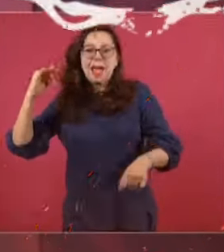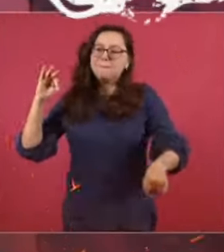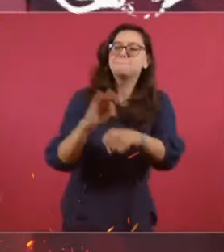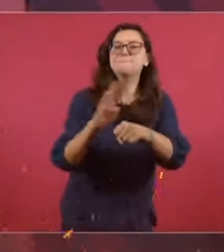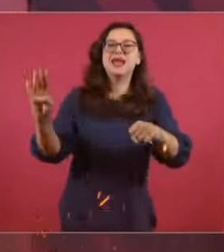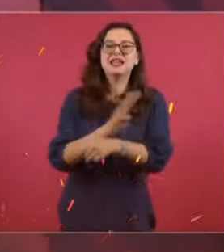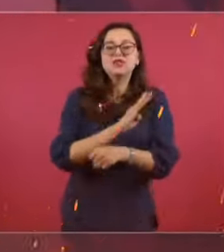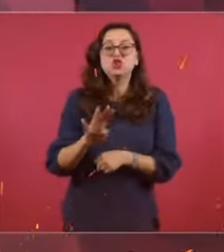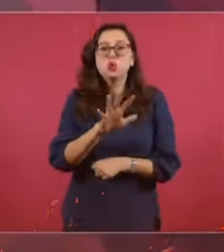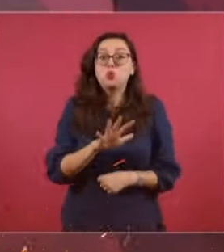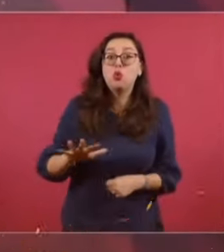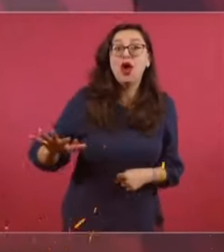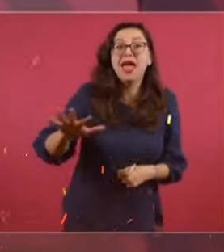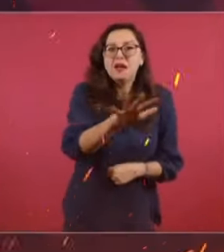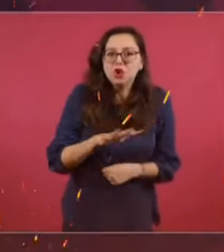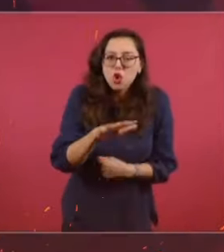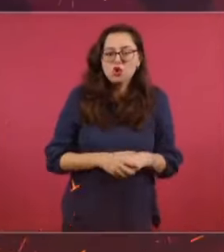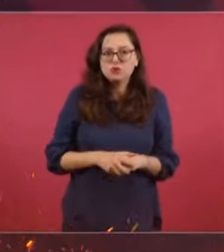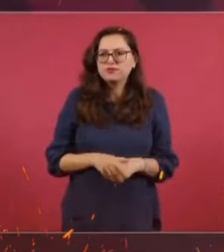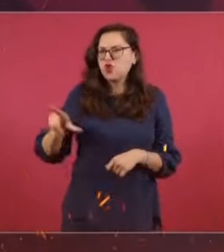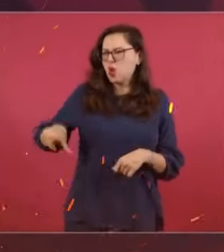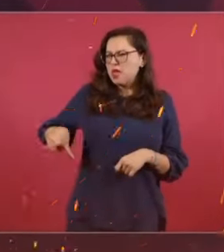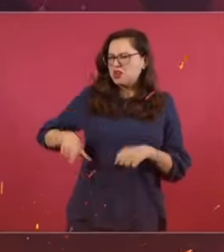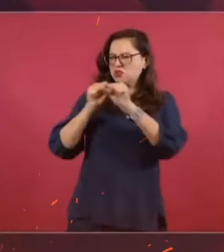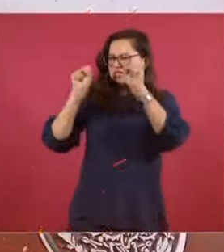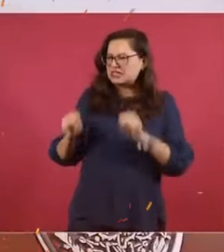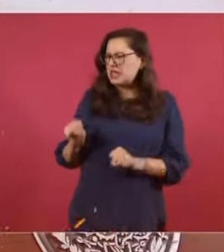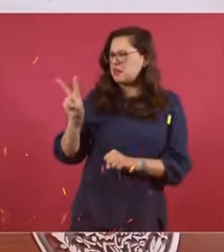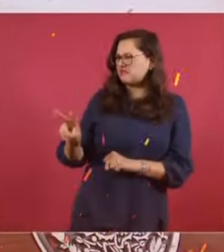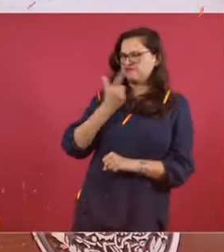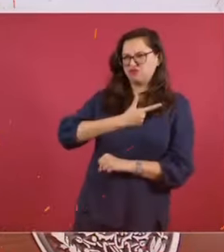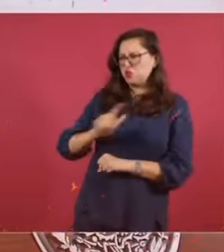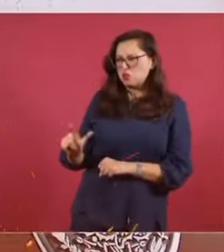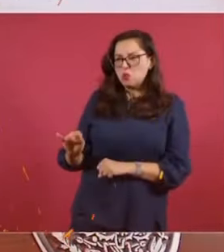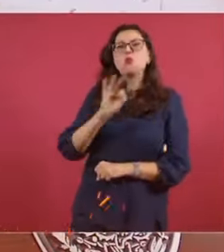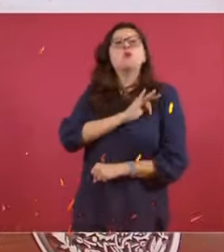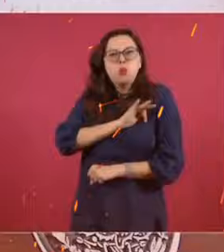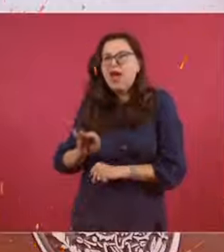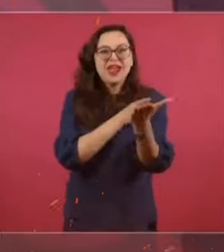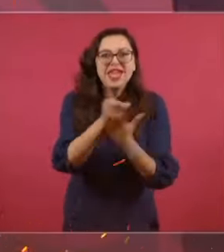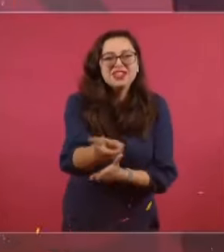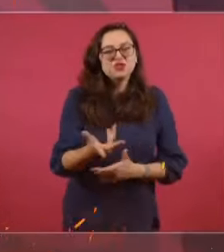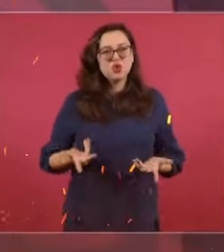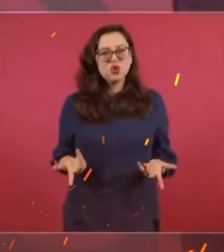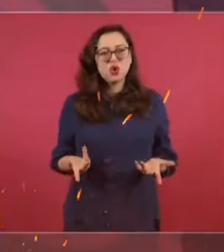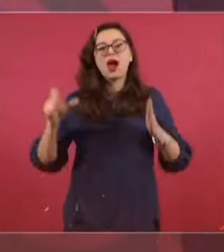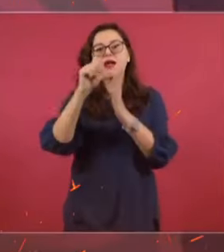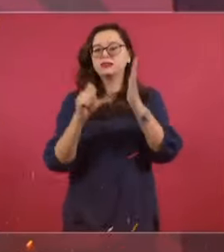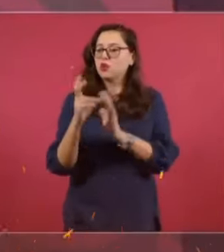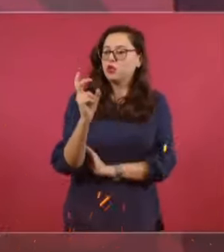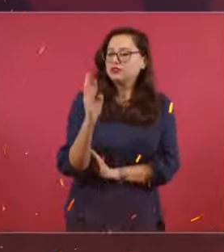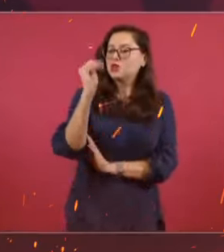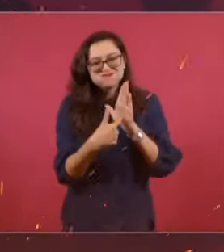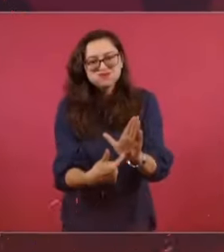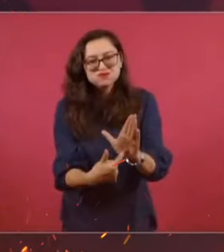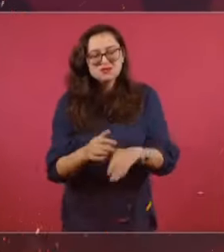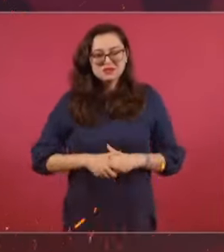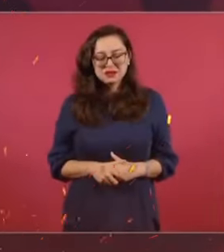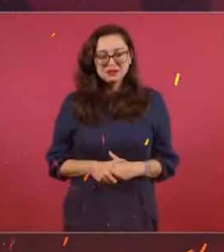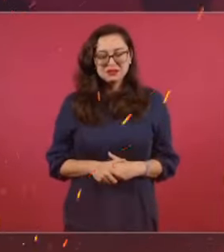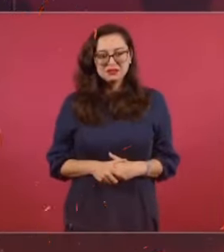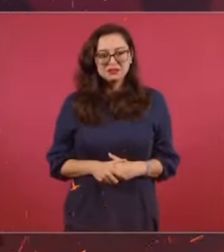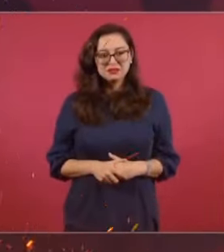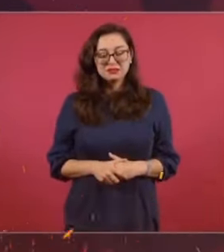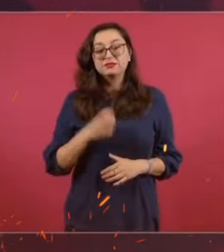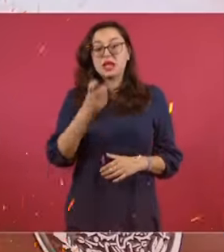el pueblo tiene en todo momento el derecho de cambiar la forma de su gobierno. Artículo 39 de la Constitución. Entonces ya no